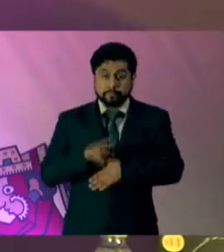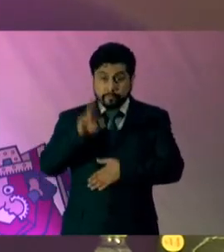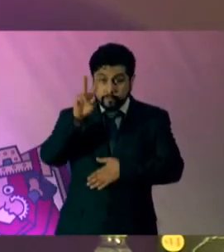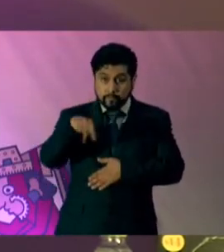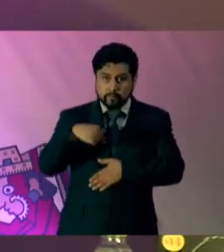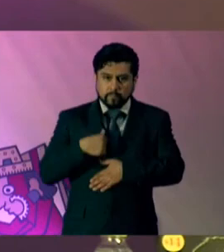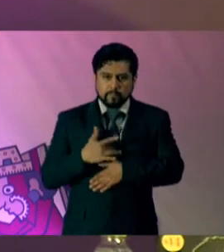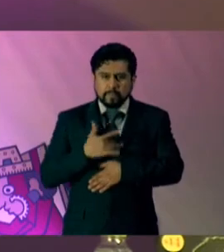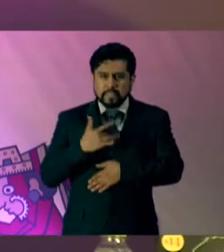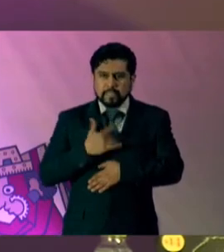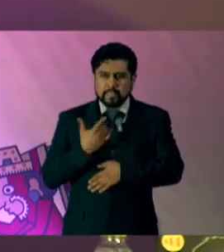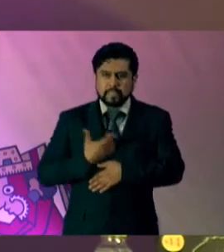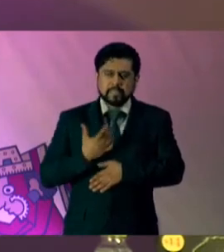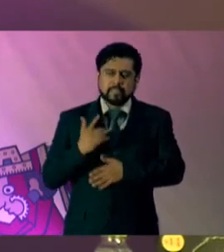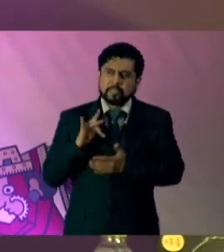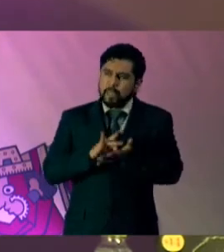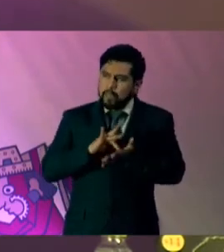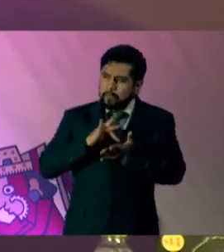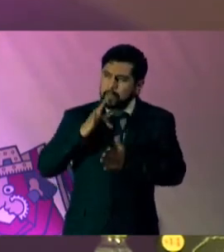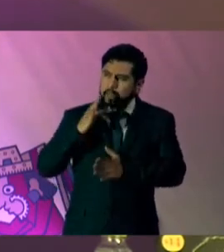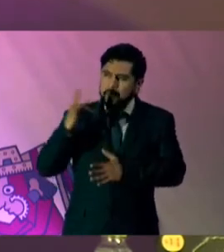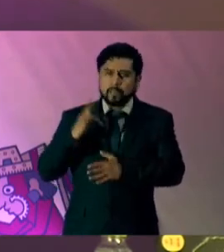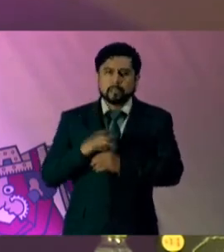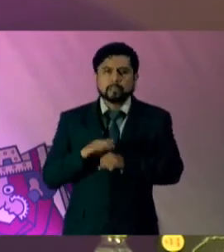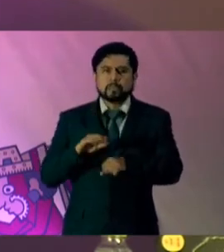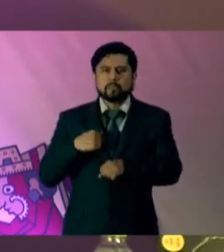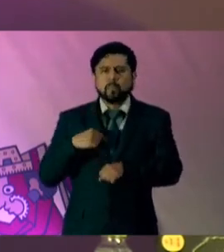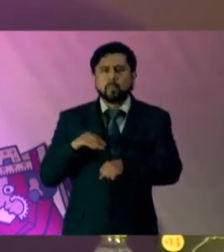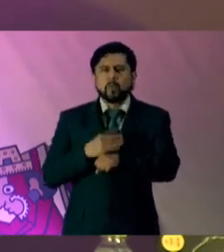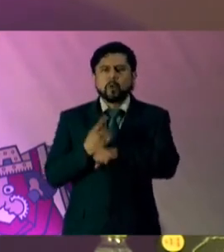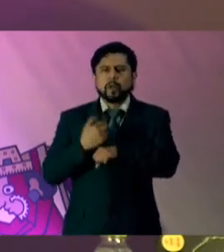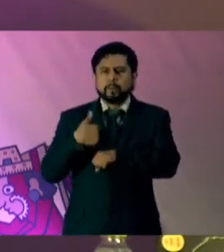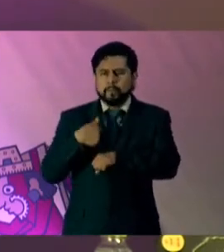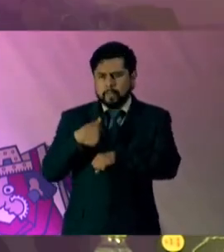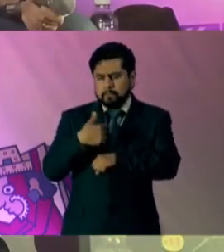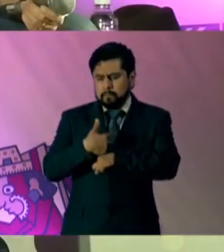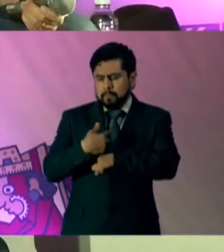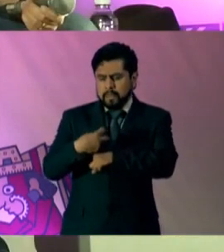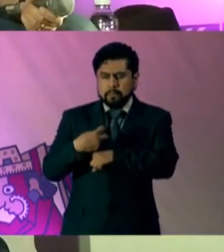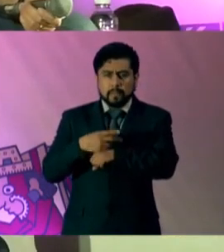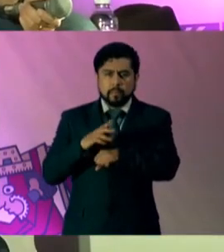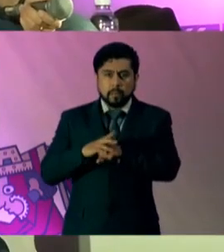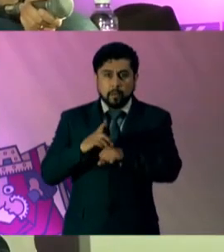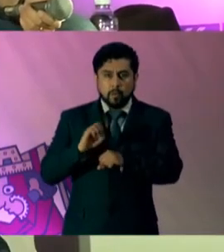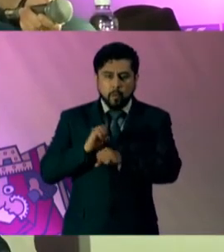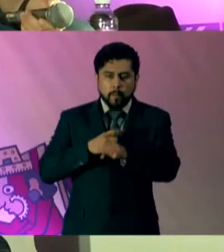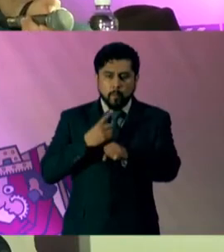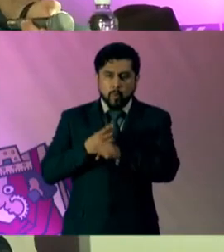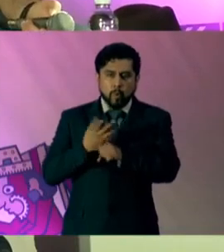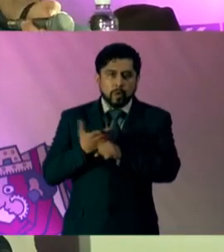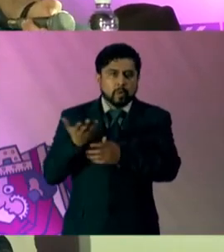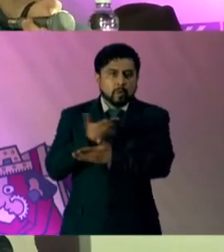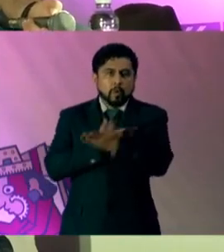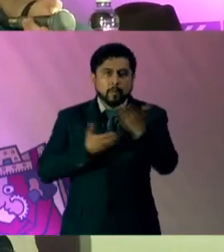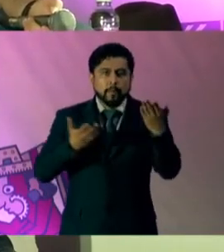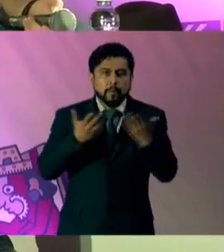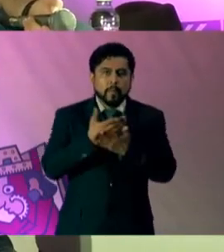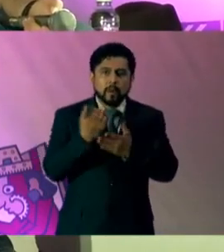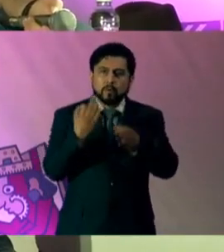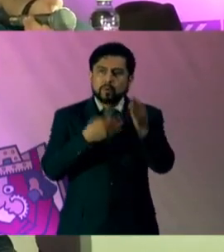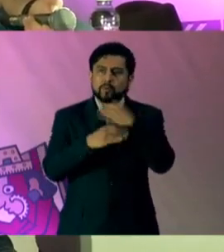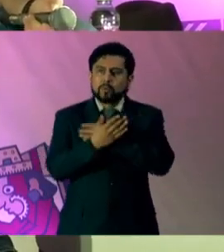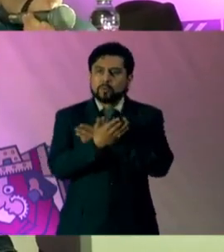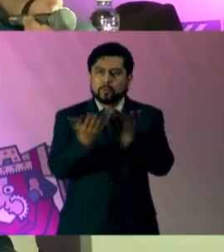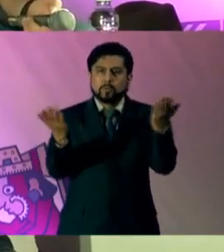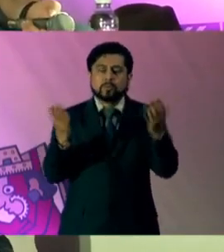yo me siento muy agradecido por esta invitación por la oportunidad de compartir con todas y con todos ustedes